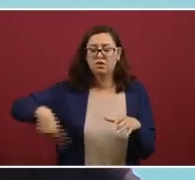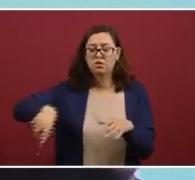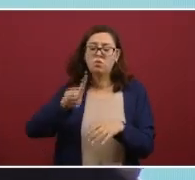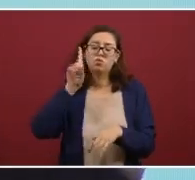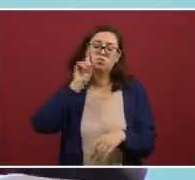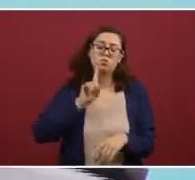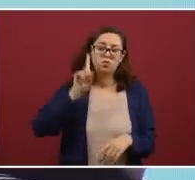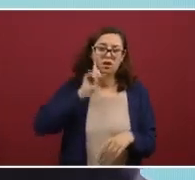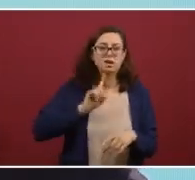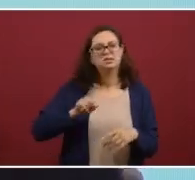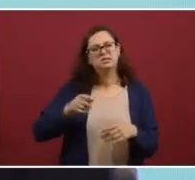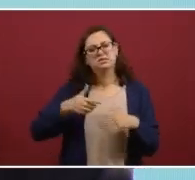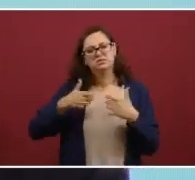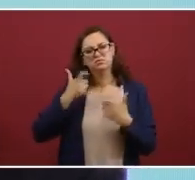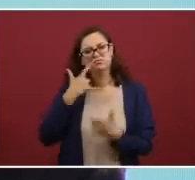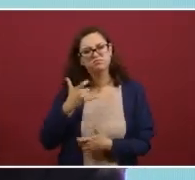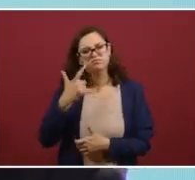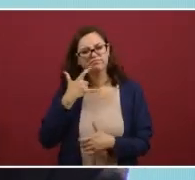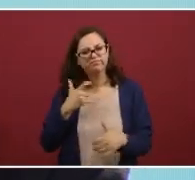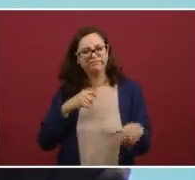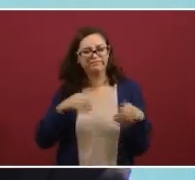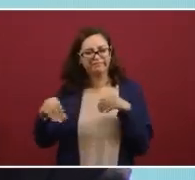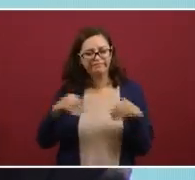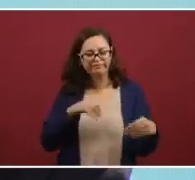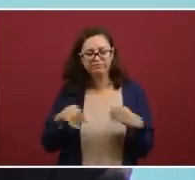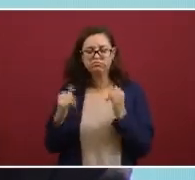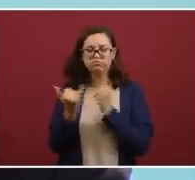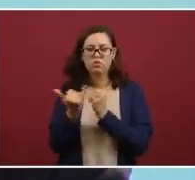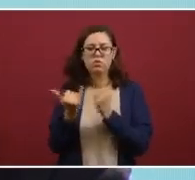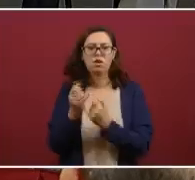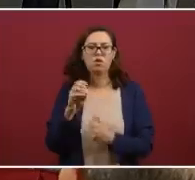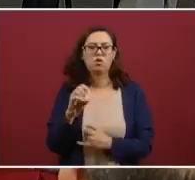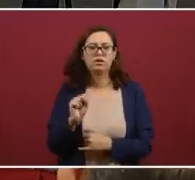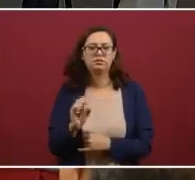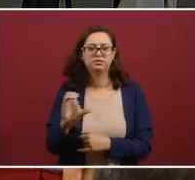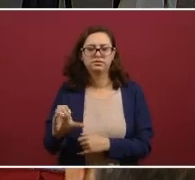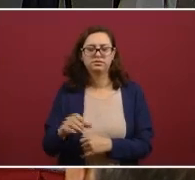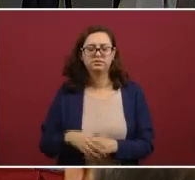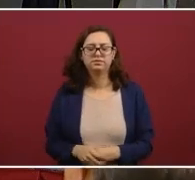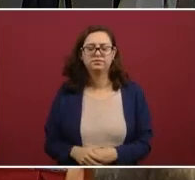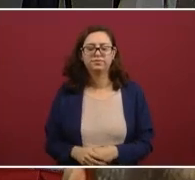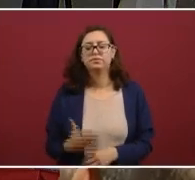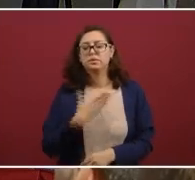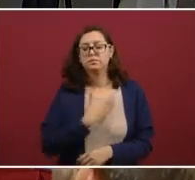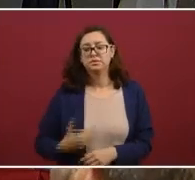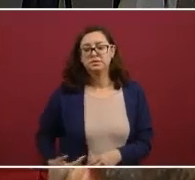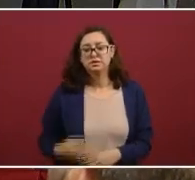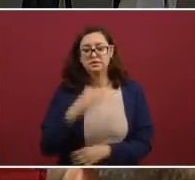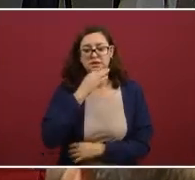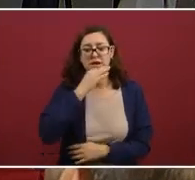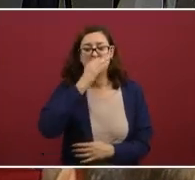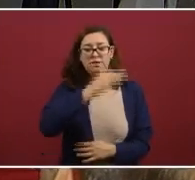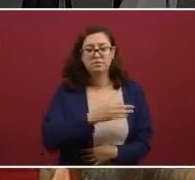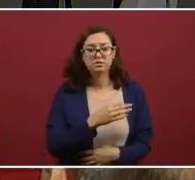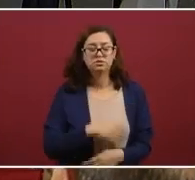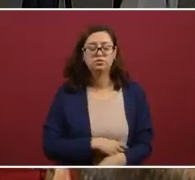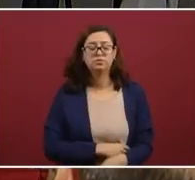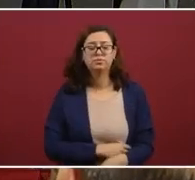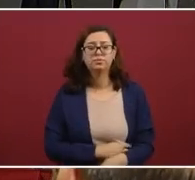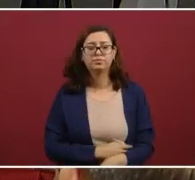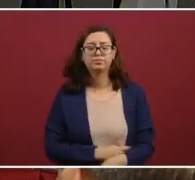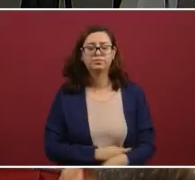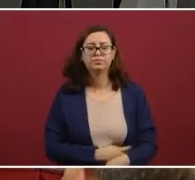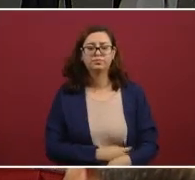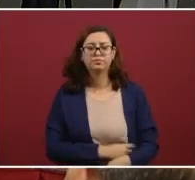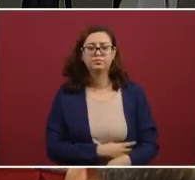de la sociedad civil. Debo decirle, presidente, que en este momento en